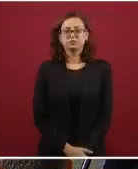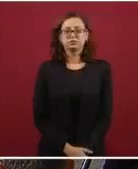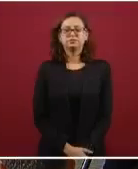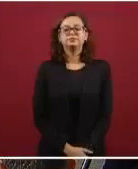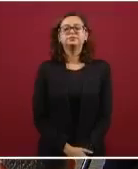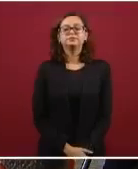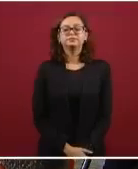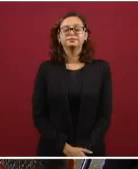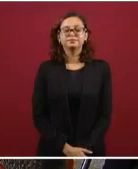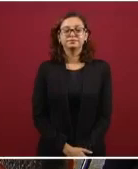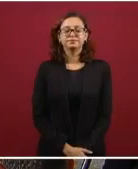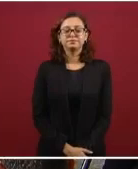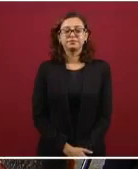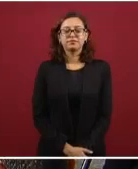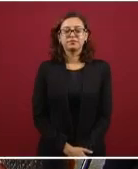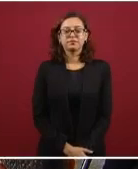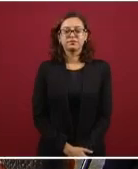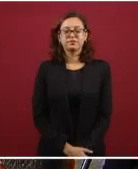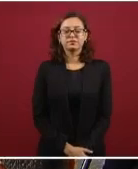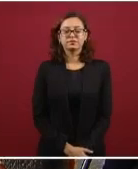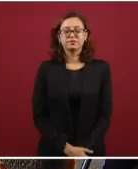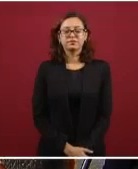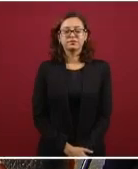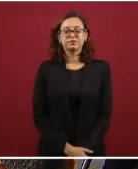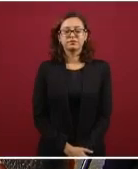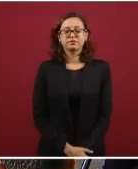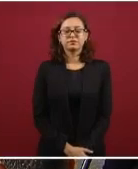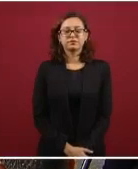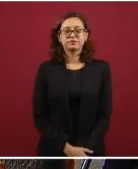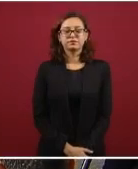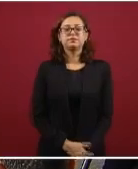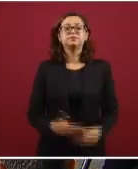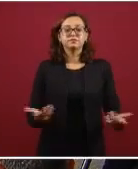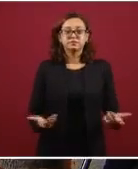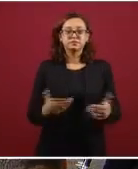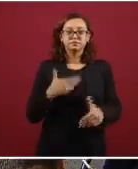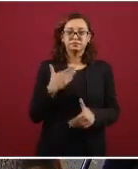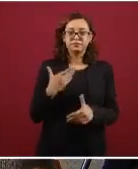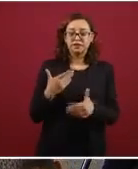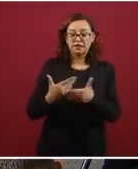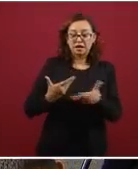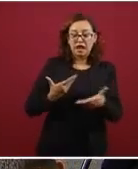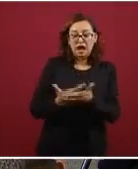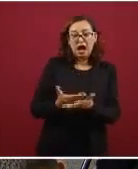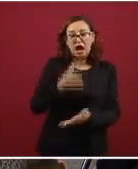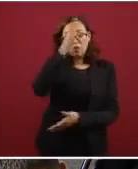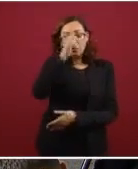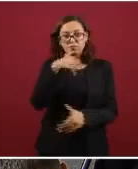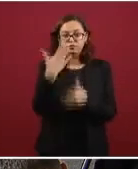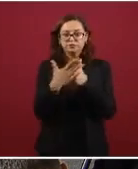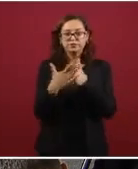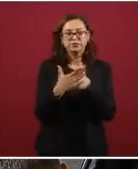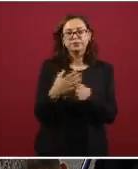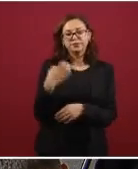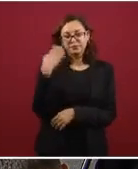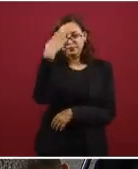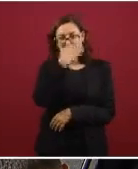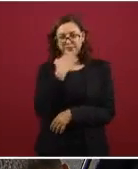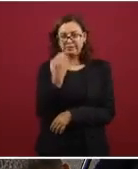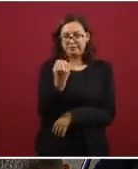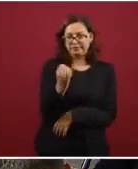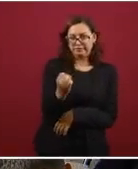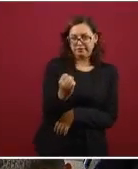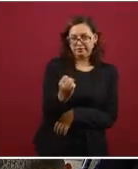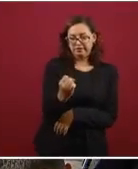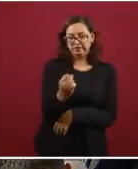sí, y que va a ser evaluado para septiembre